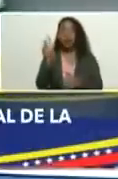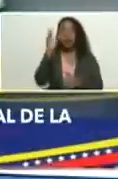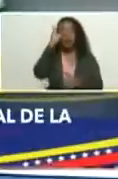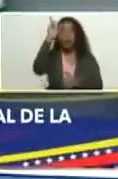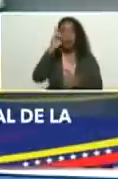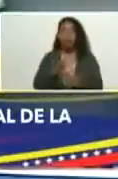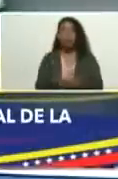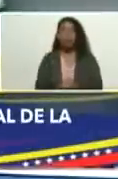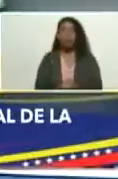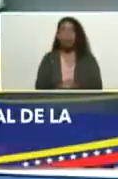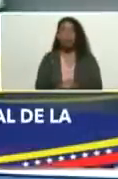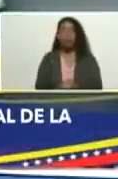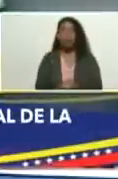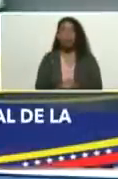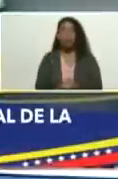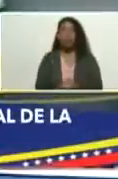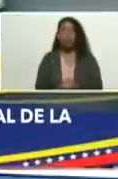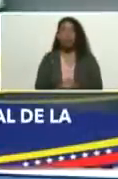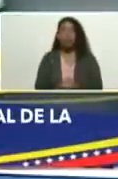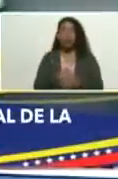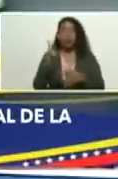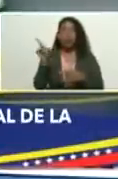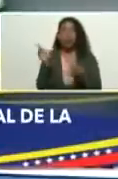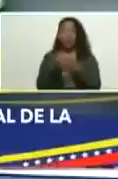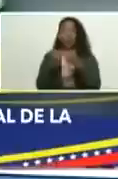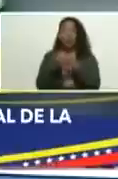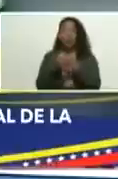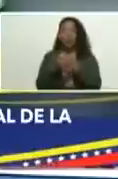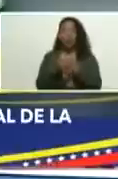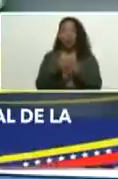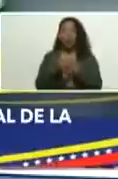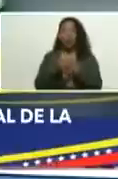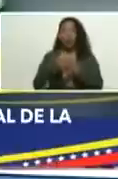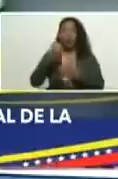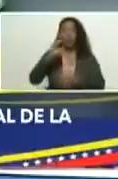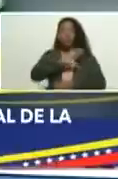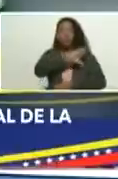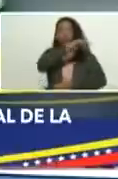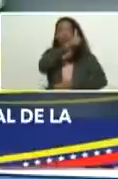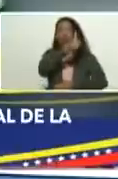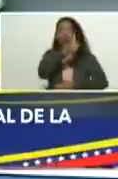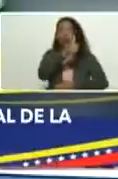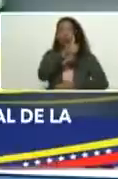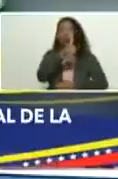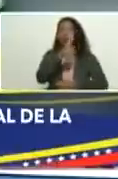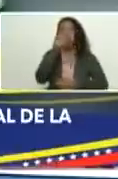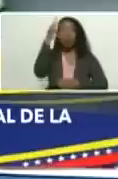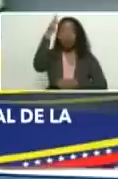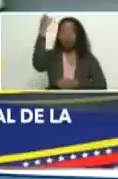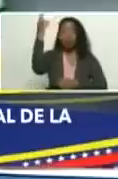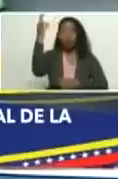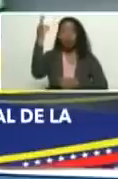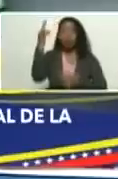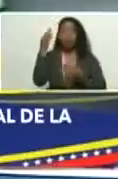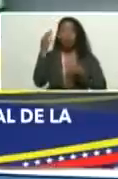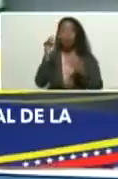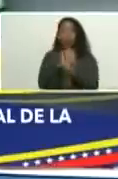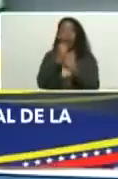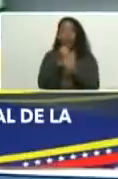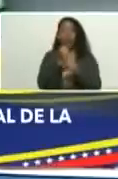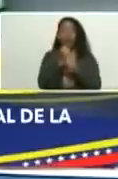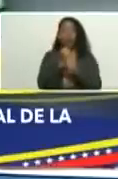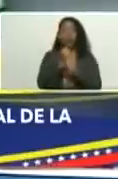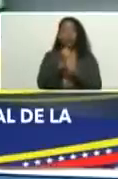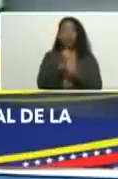que una delegación de los CPT de la empresa Selva vaya a una reunión mañana con el presidente